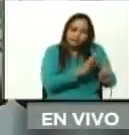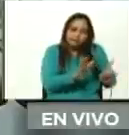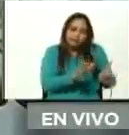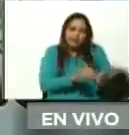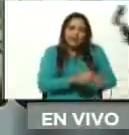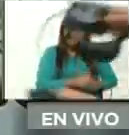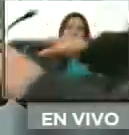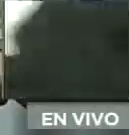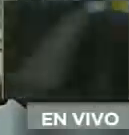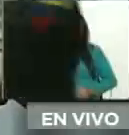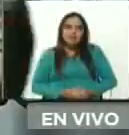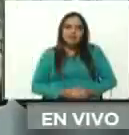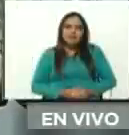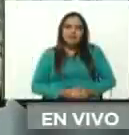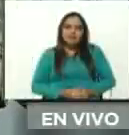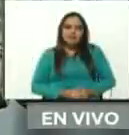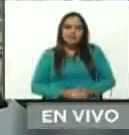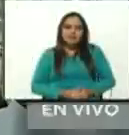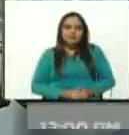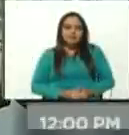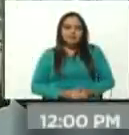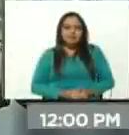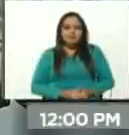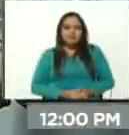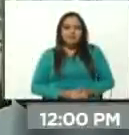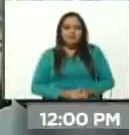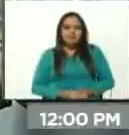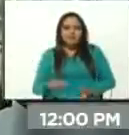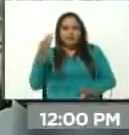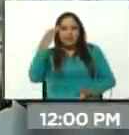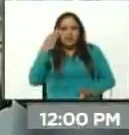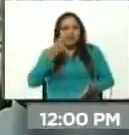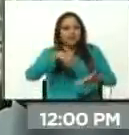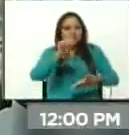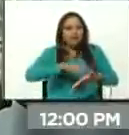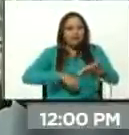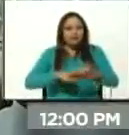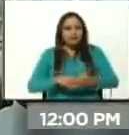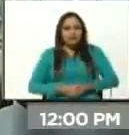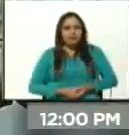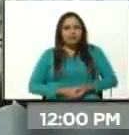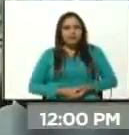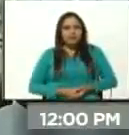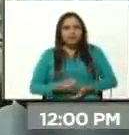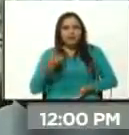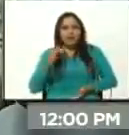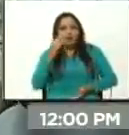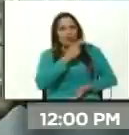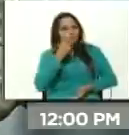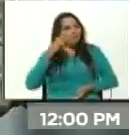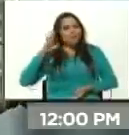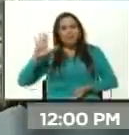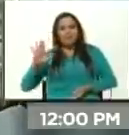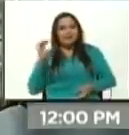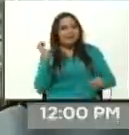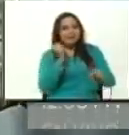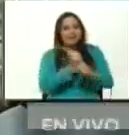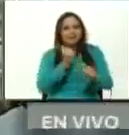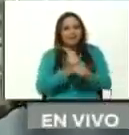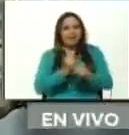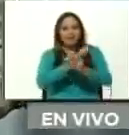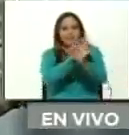y que en esta nueva fase, a través del memorándum firmado, su oficina se ha comprometido a trabajar de